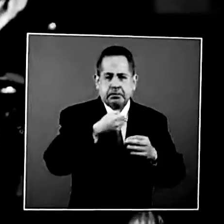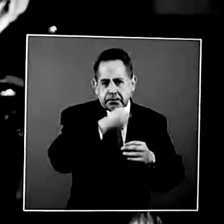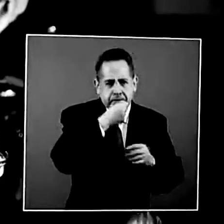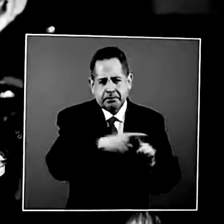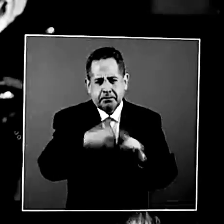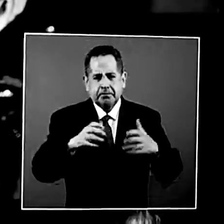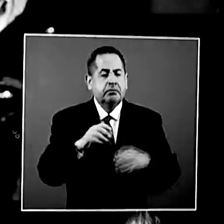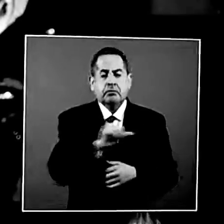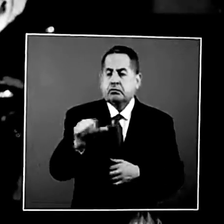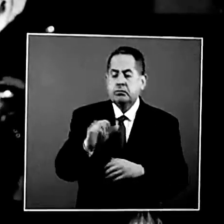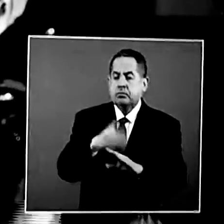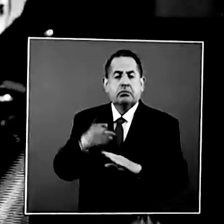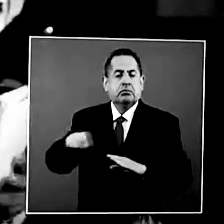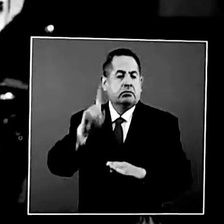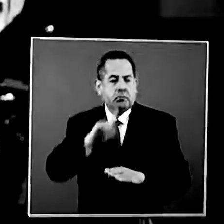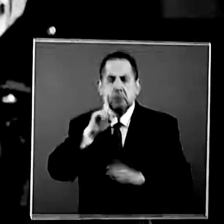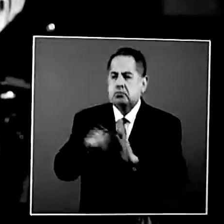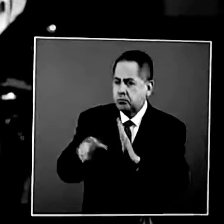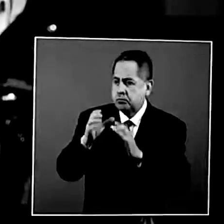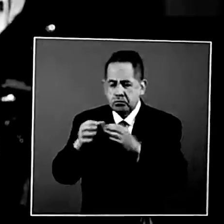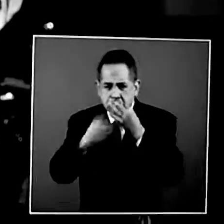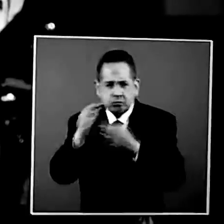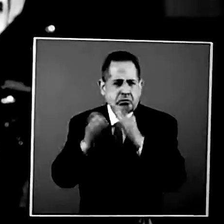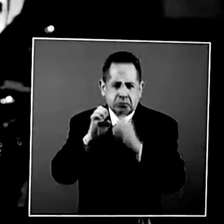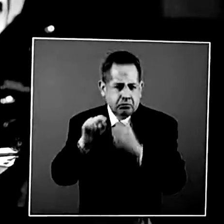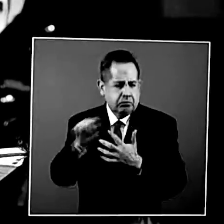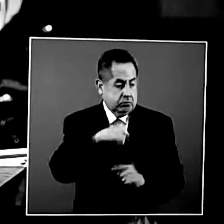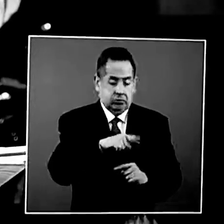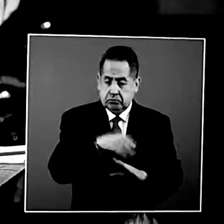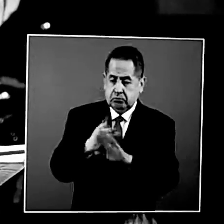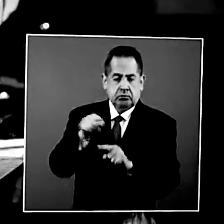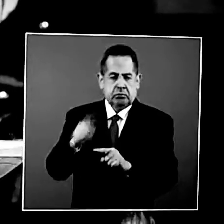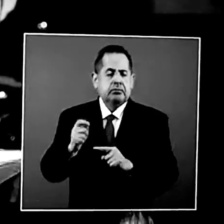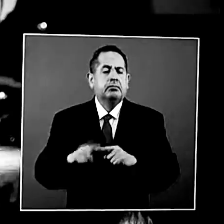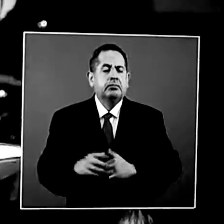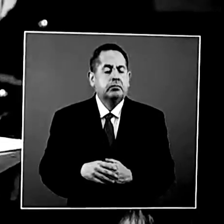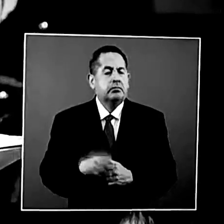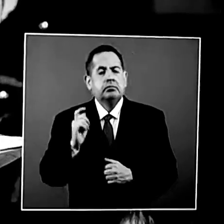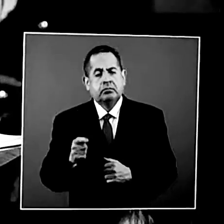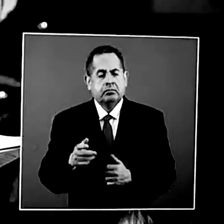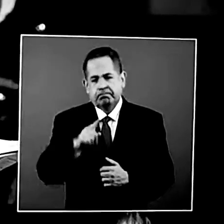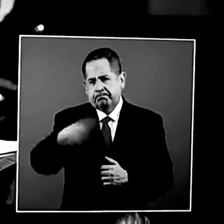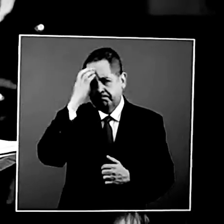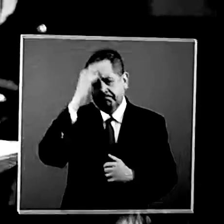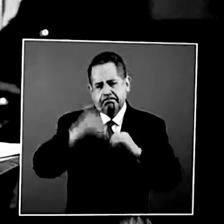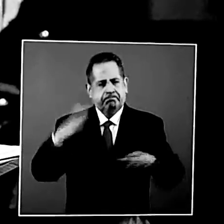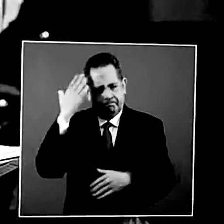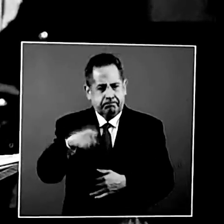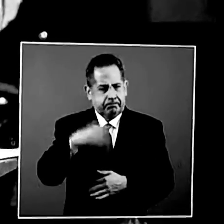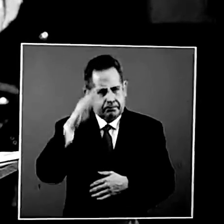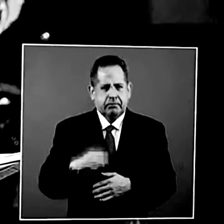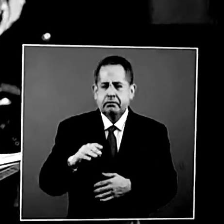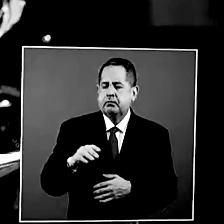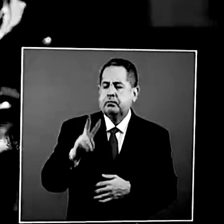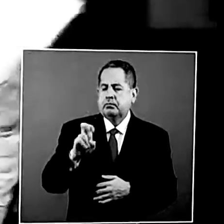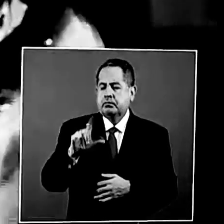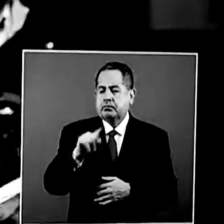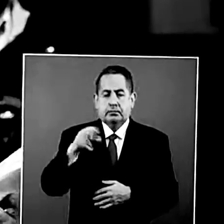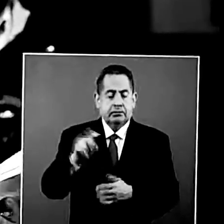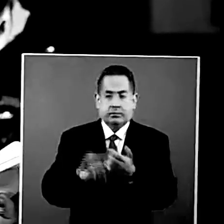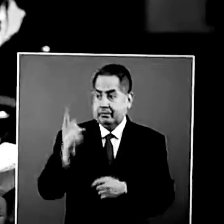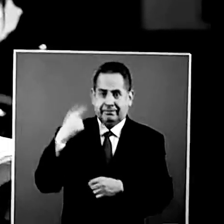comunicadores, hacia compañeras, ya sea periodistas, comunicadoras, reporteras, o como le quieran llamar. Está el caso, que ya es muy conocido, del señor Paul Velázquez, que